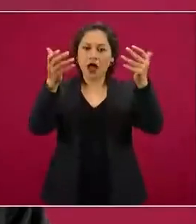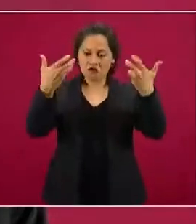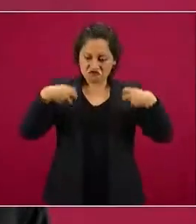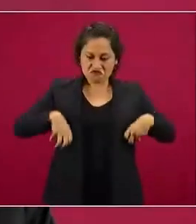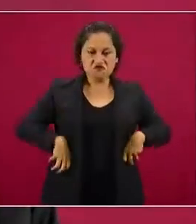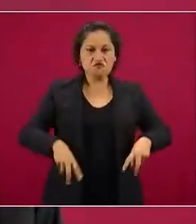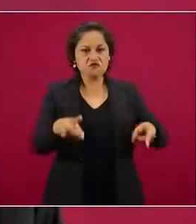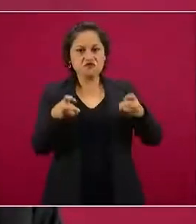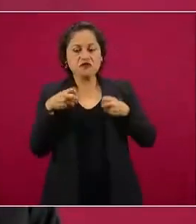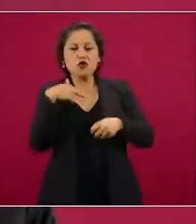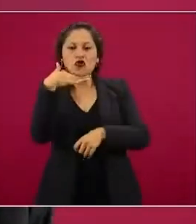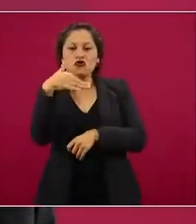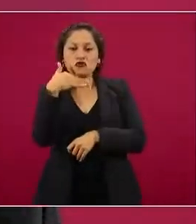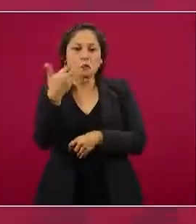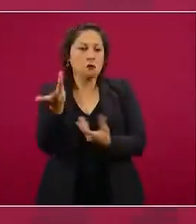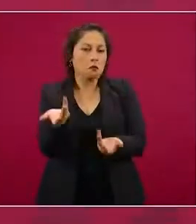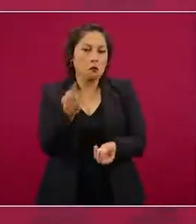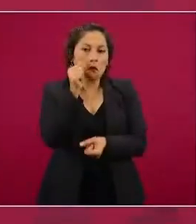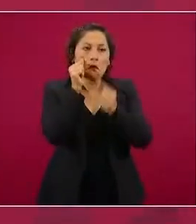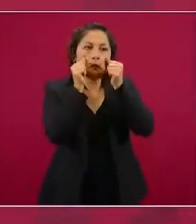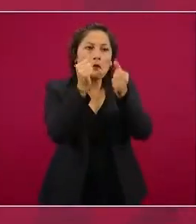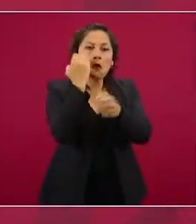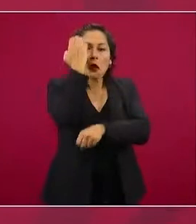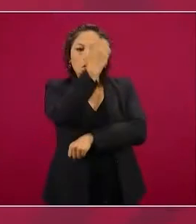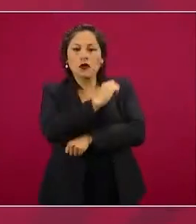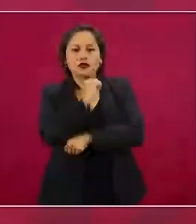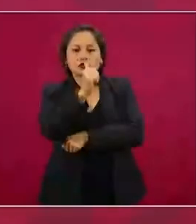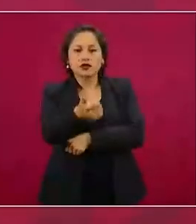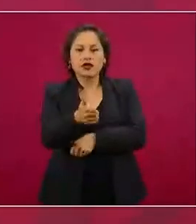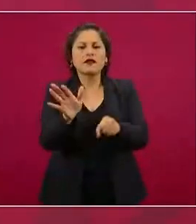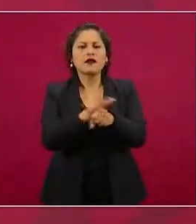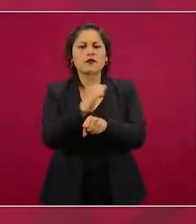porque abajo podían quedarse con las carteras.